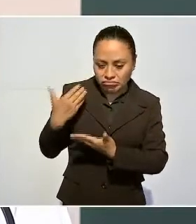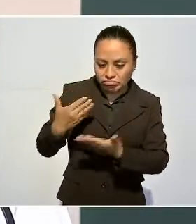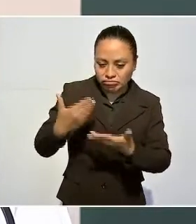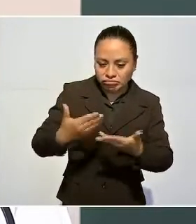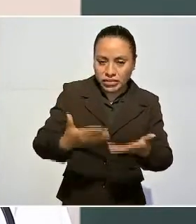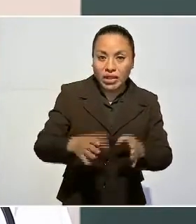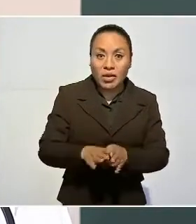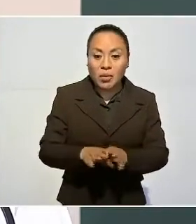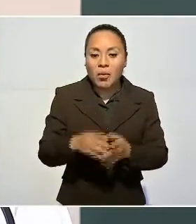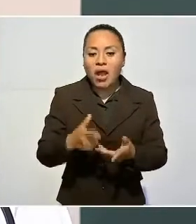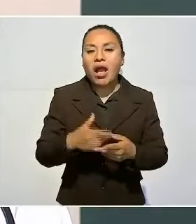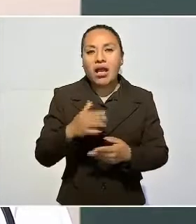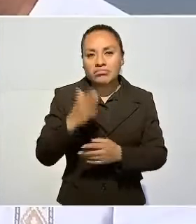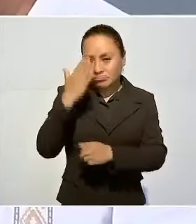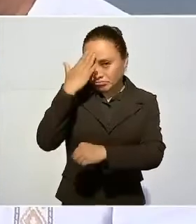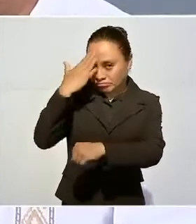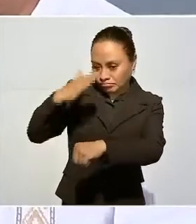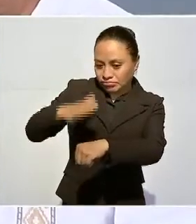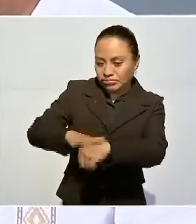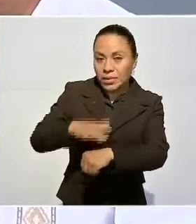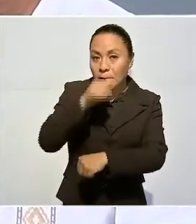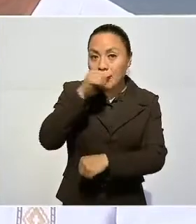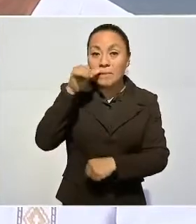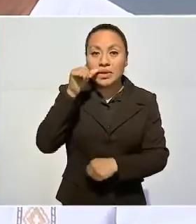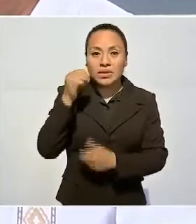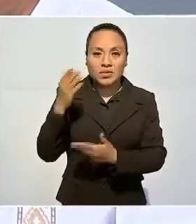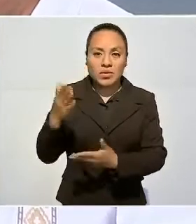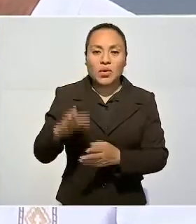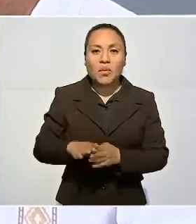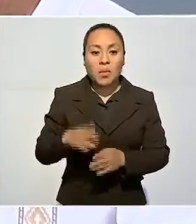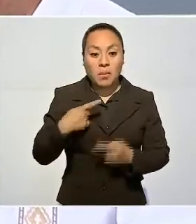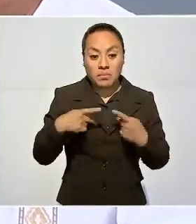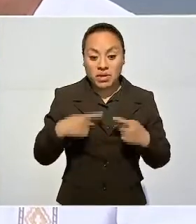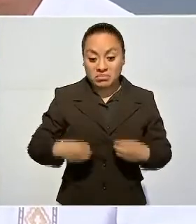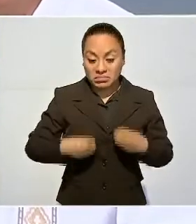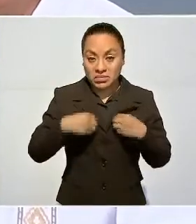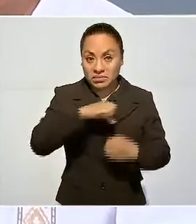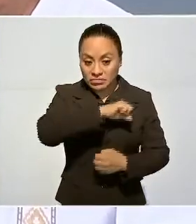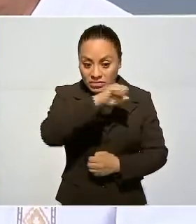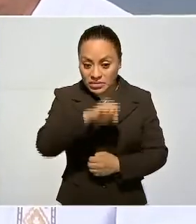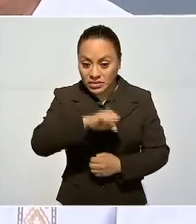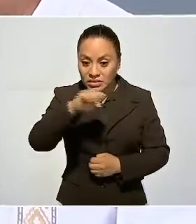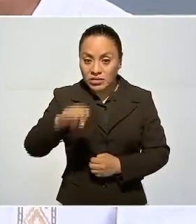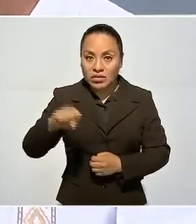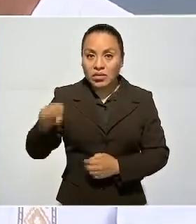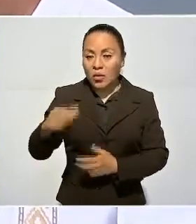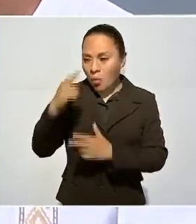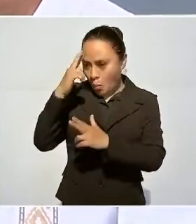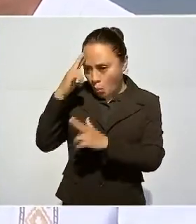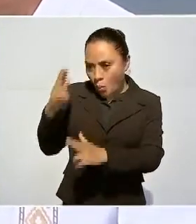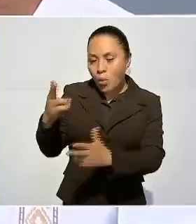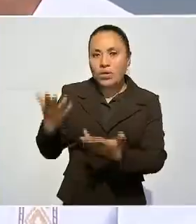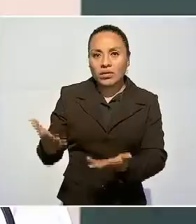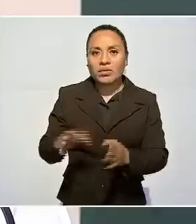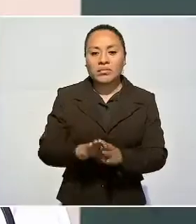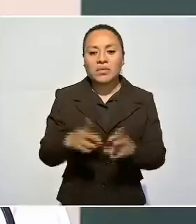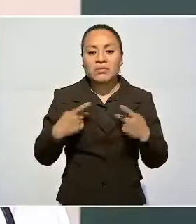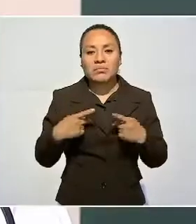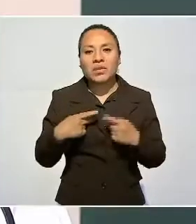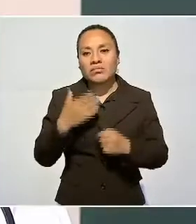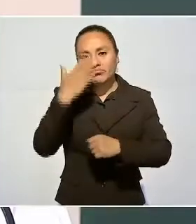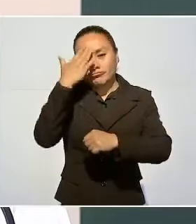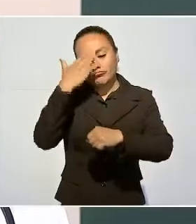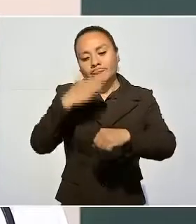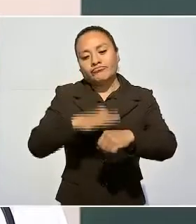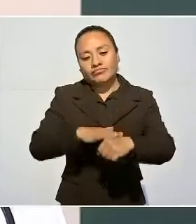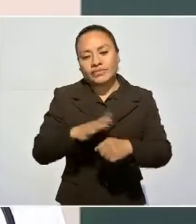a la inmortalidad a Benito Juárez García, pues como serranos sabemos que los honores se hacen con los hechos y se inmortalizan